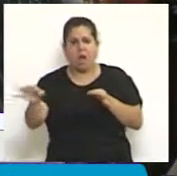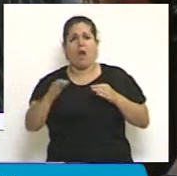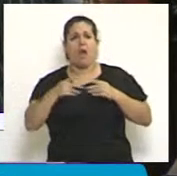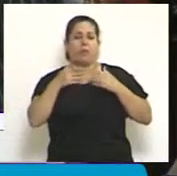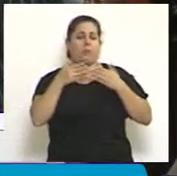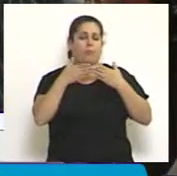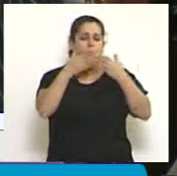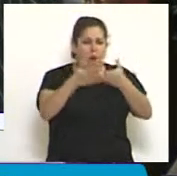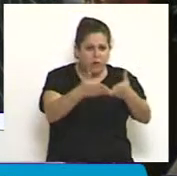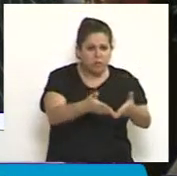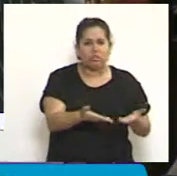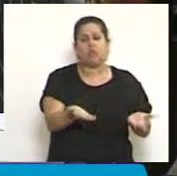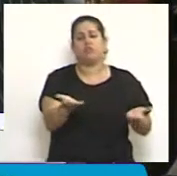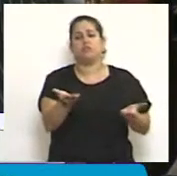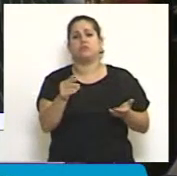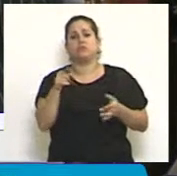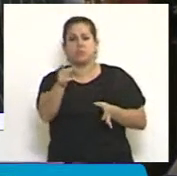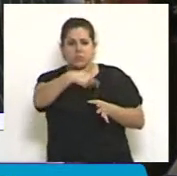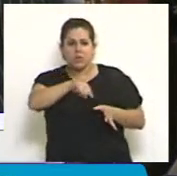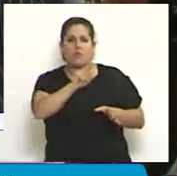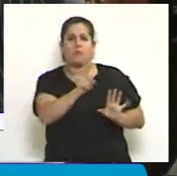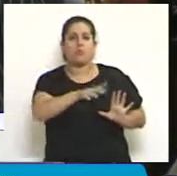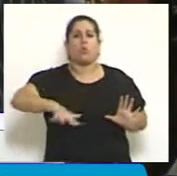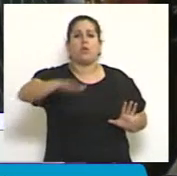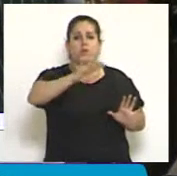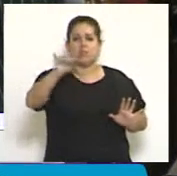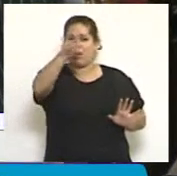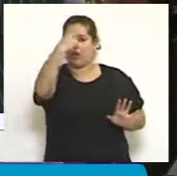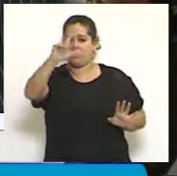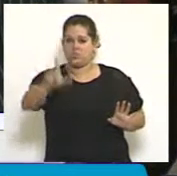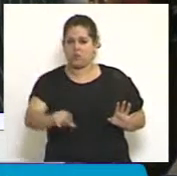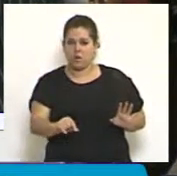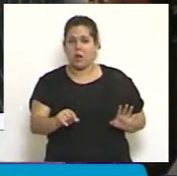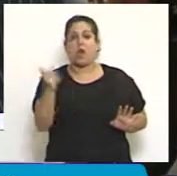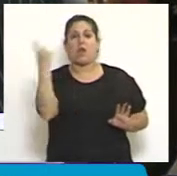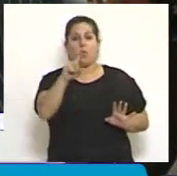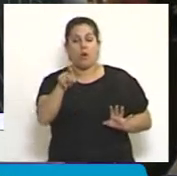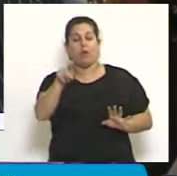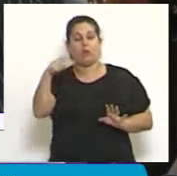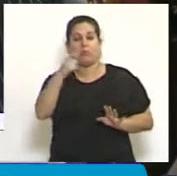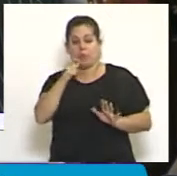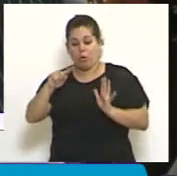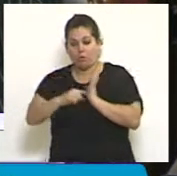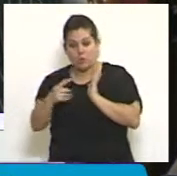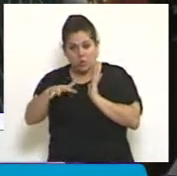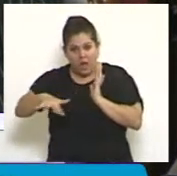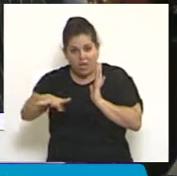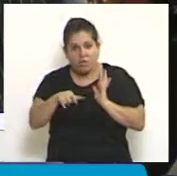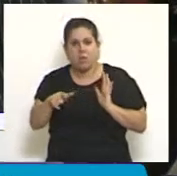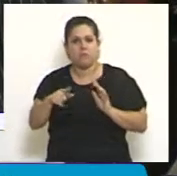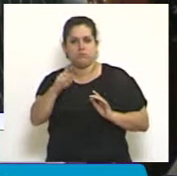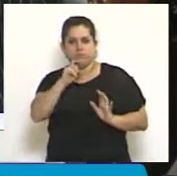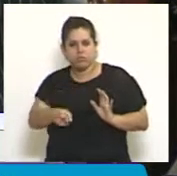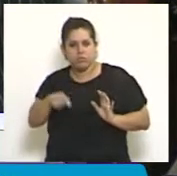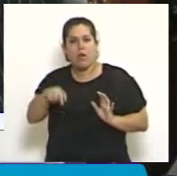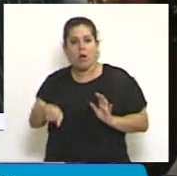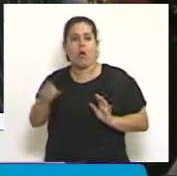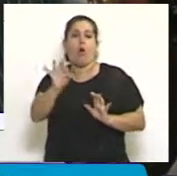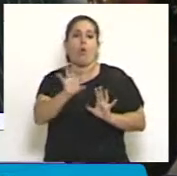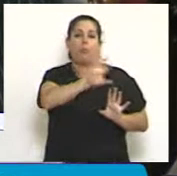autores con un agravio a la autonomía de la ciudad, y luego están los principios